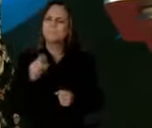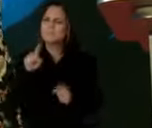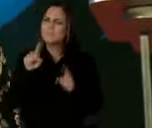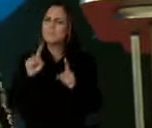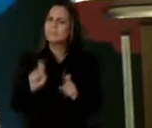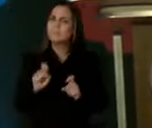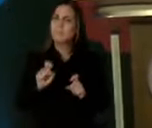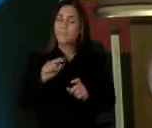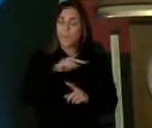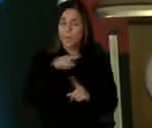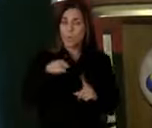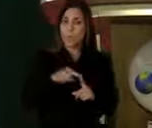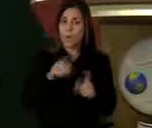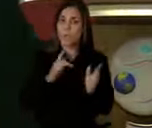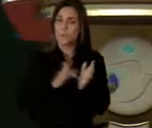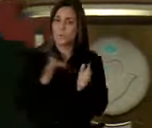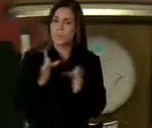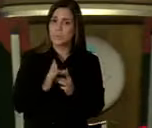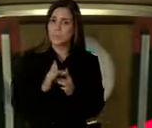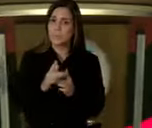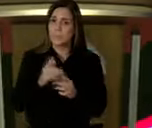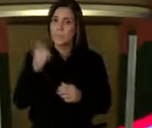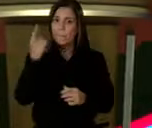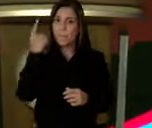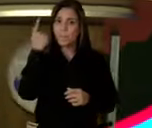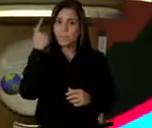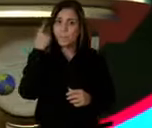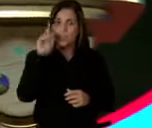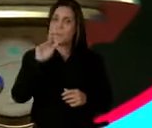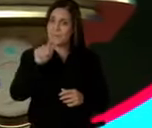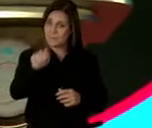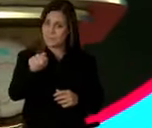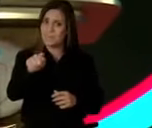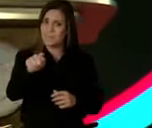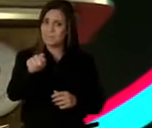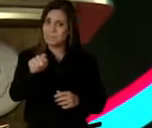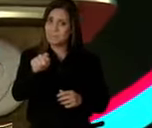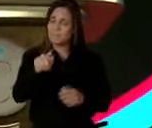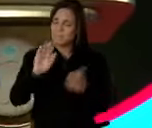Cuando Jesús por tu ser quiso